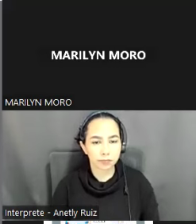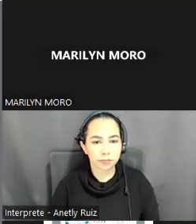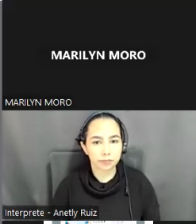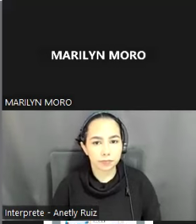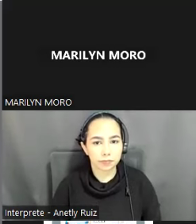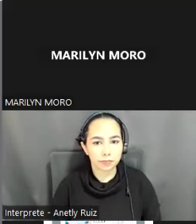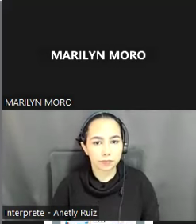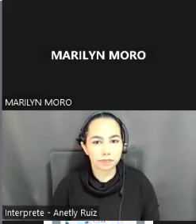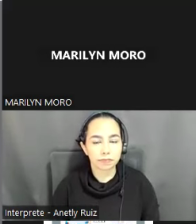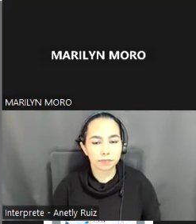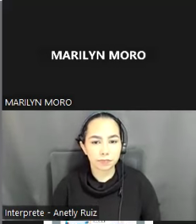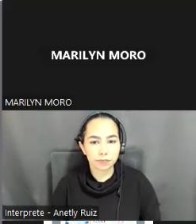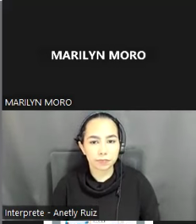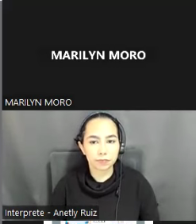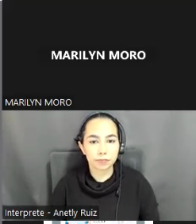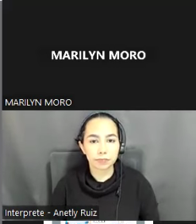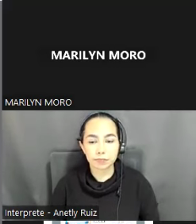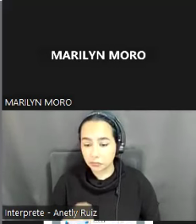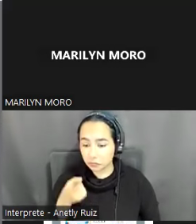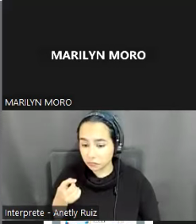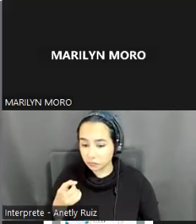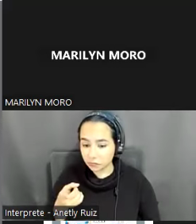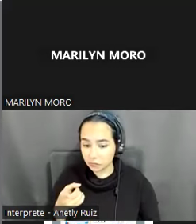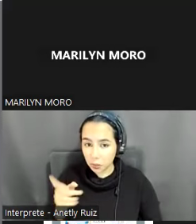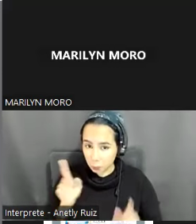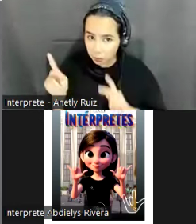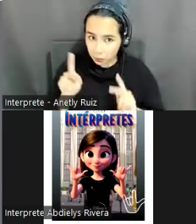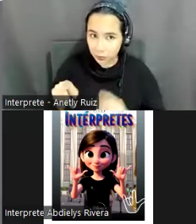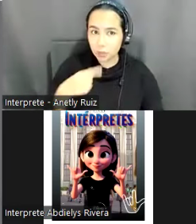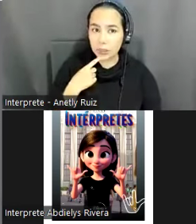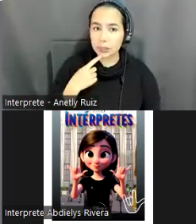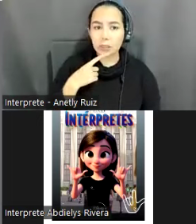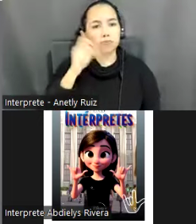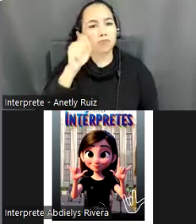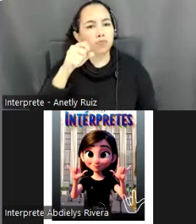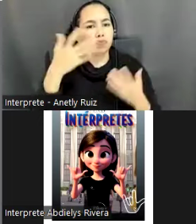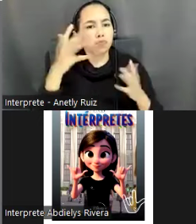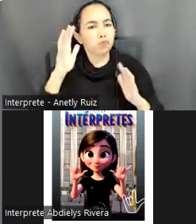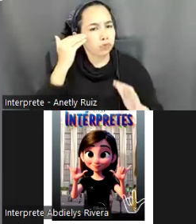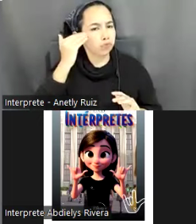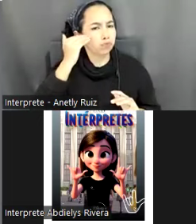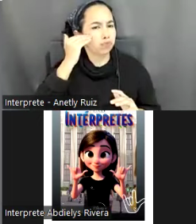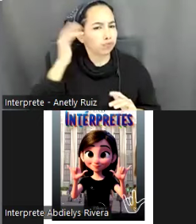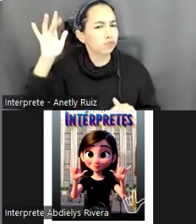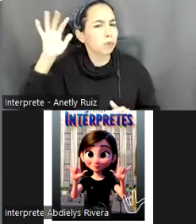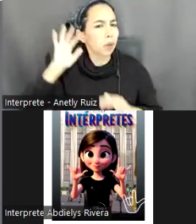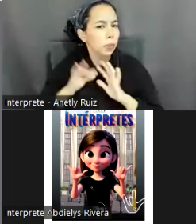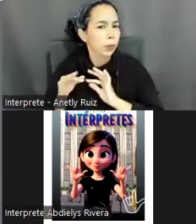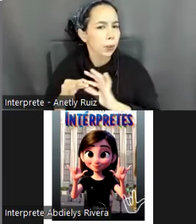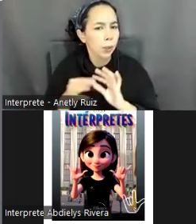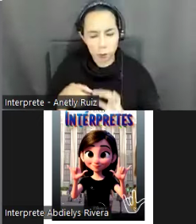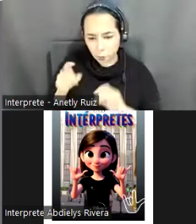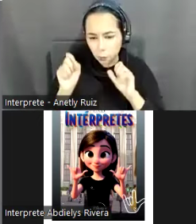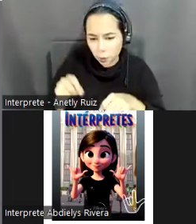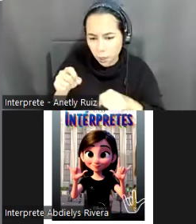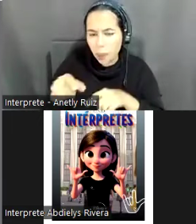¿Qué han escuchado? ¿Verdad? Veo que varias personas sí han escuchado. ¿Qué han escu Si han escuchado específicamente, pues pueden ponerlo en el chat